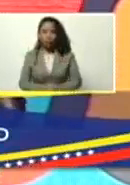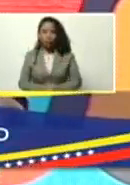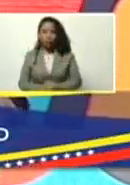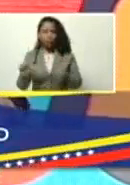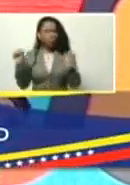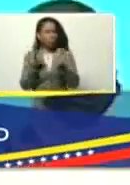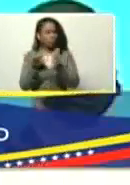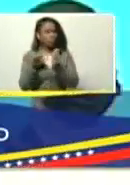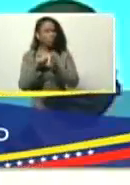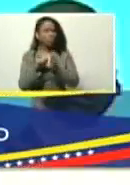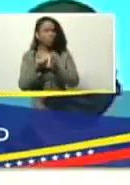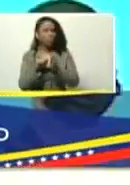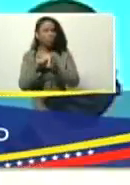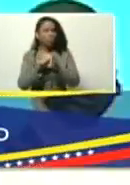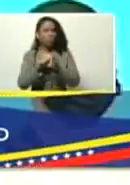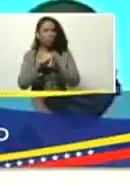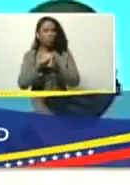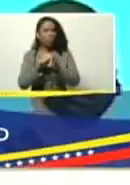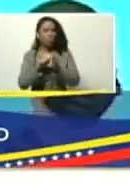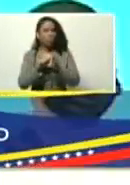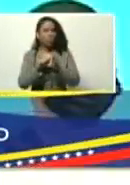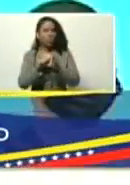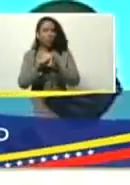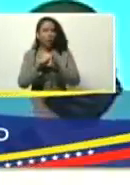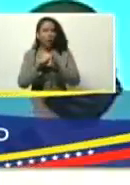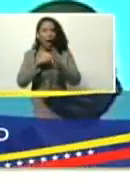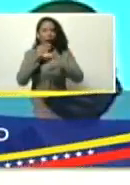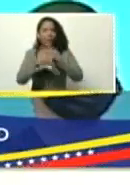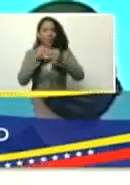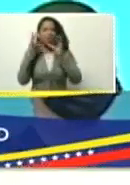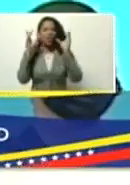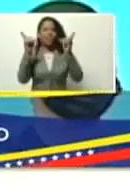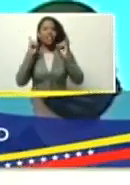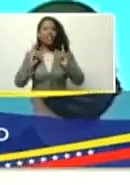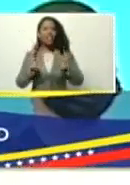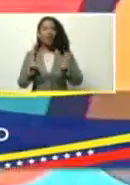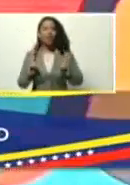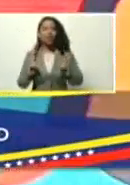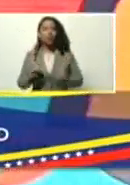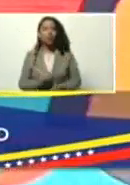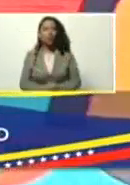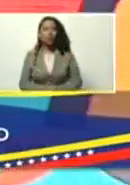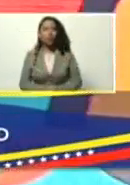donde se estaban decidiendo